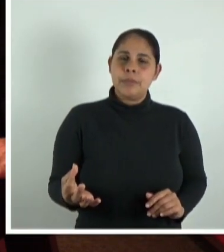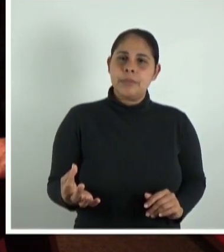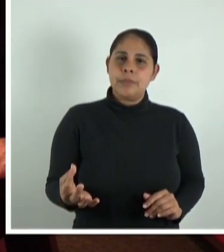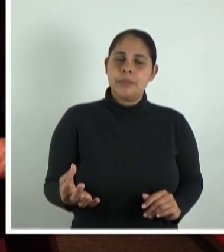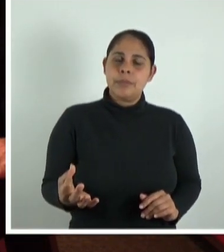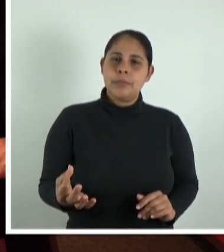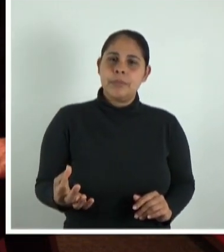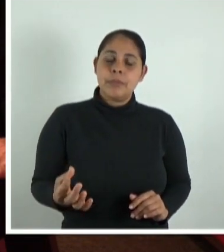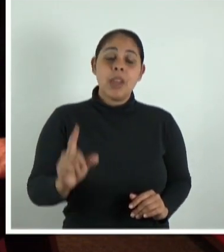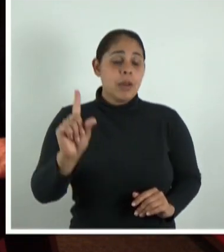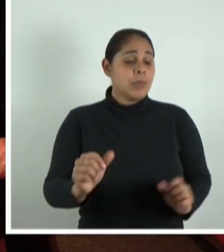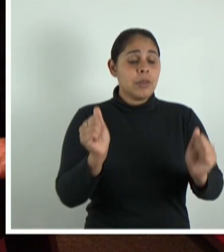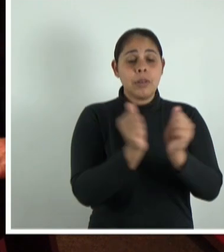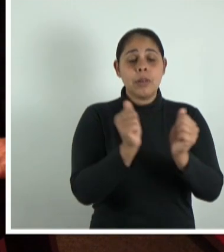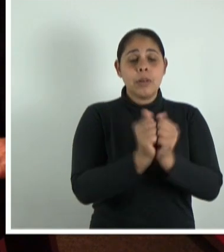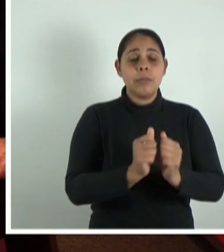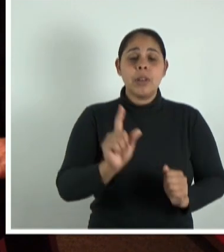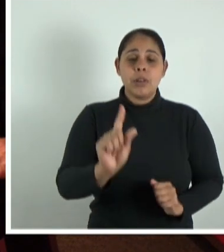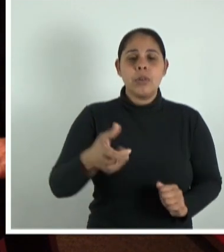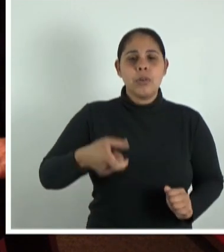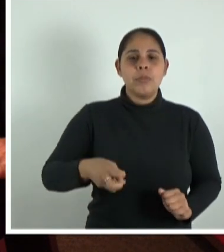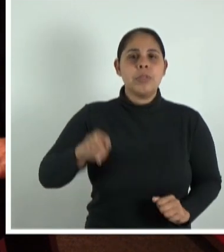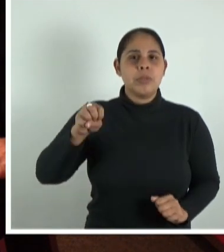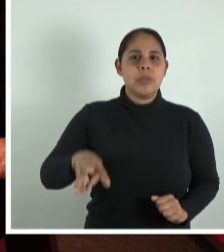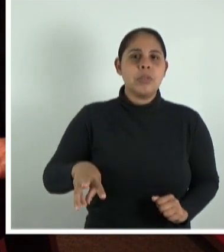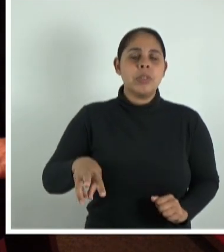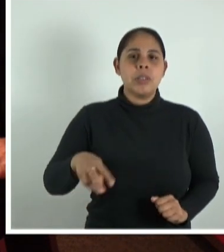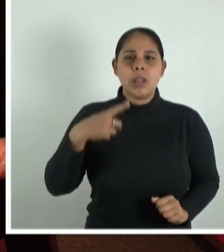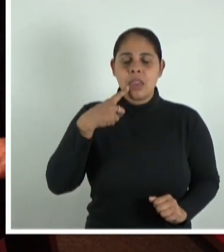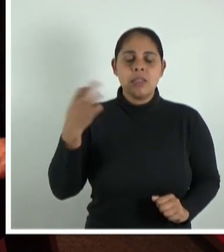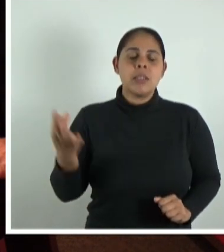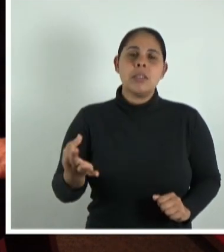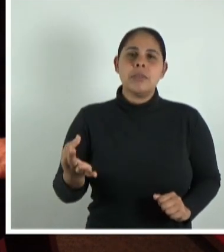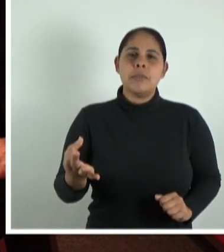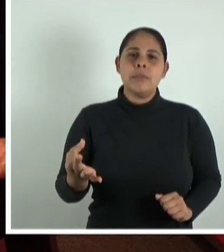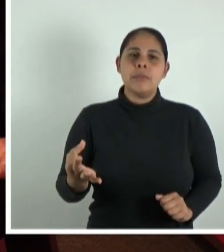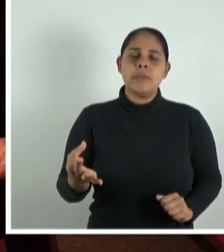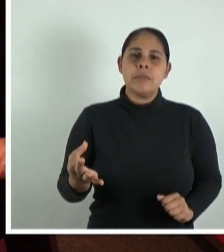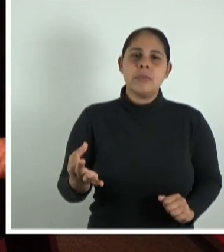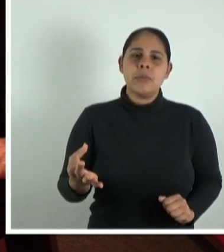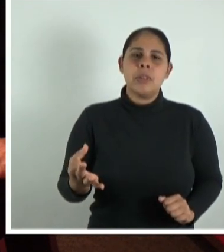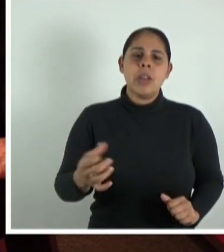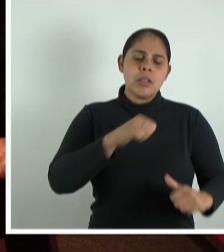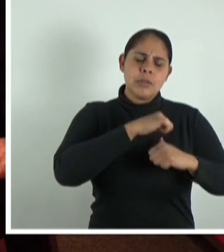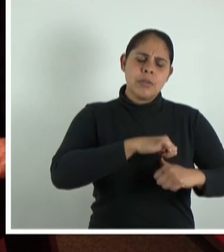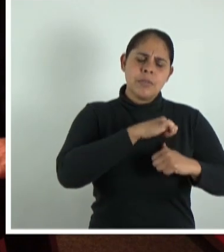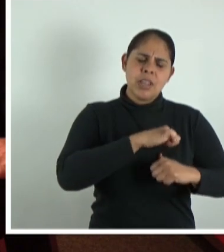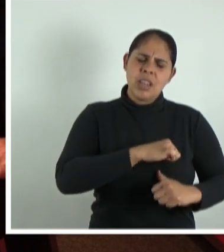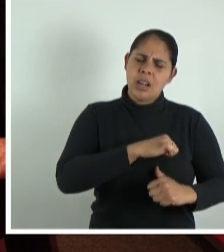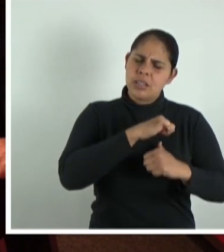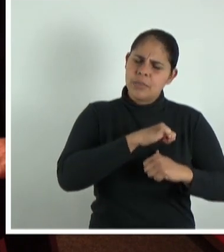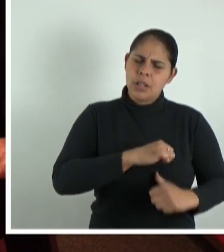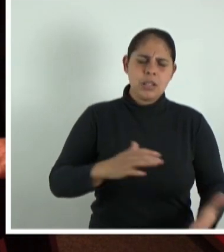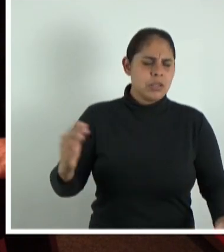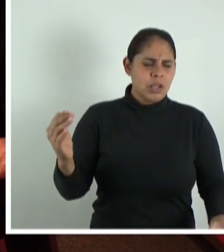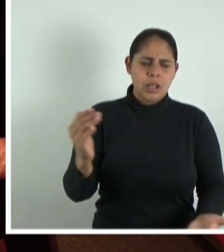en 1 Pedro 1:13 dice: pongan toda su esperanza